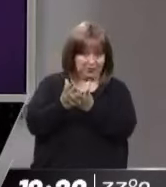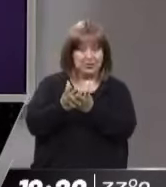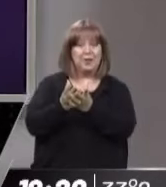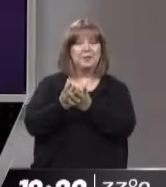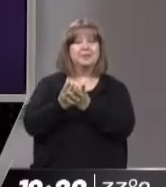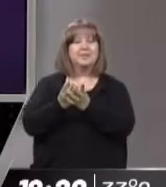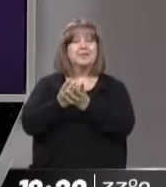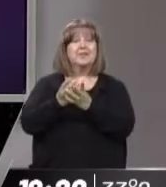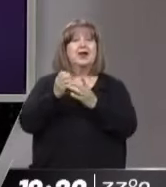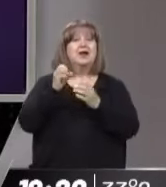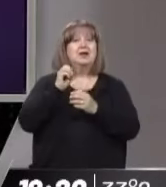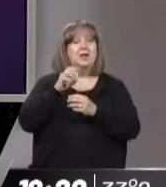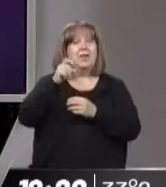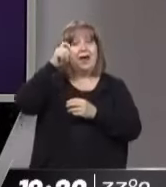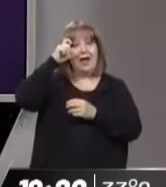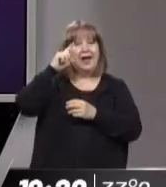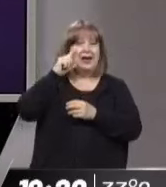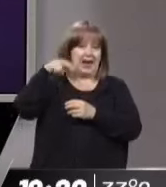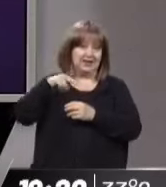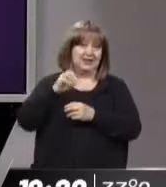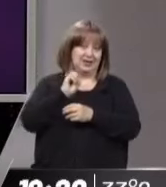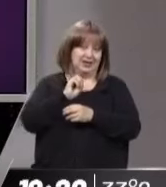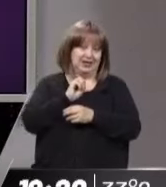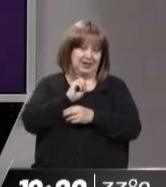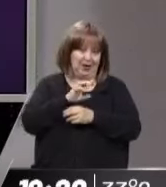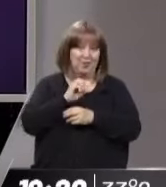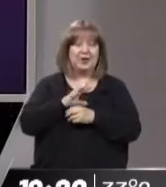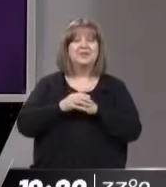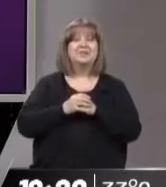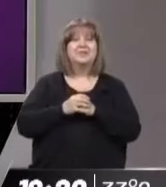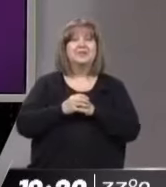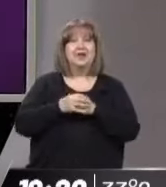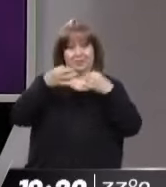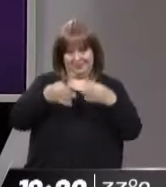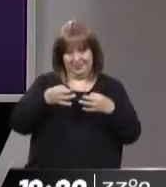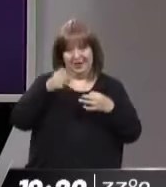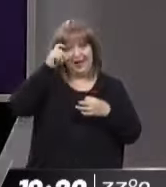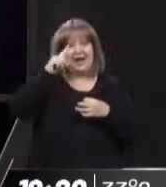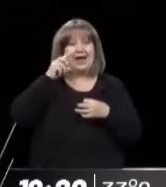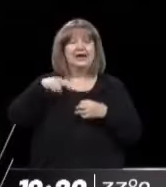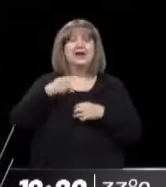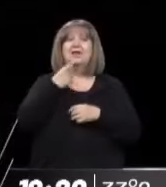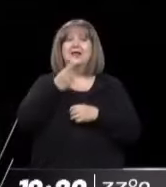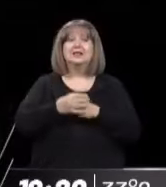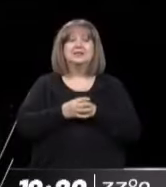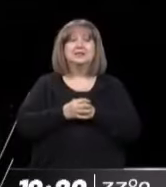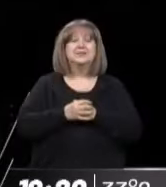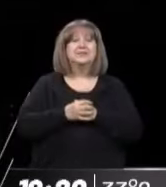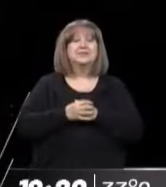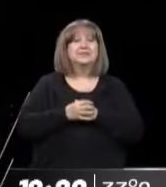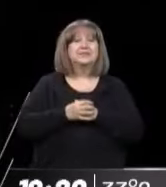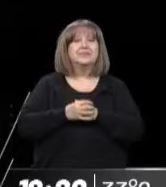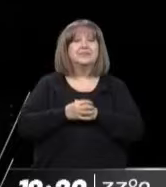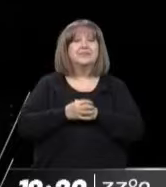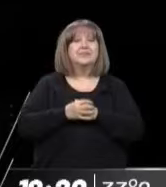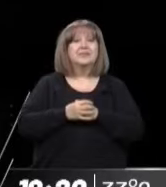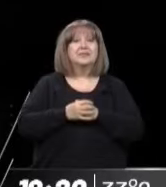Elian Valenzuela, como es el verdadero nombre de este ícono de la cumbia 420, hizo esto. Semita para alentar el